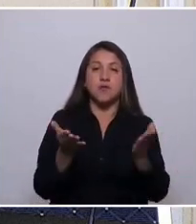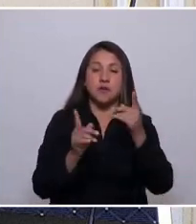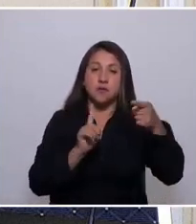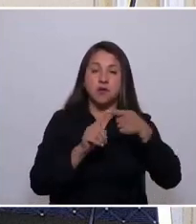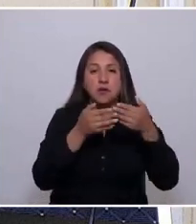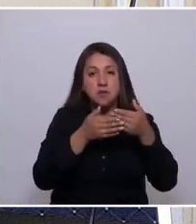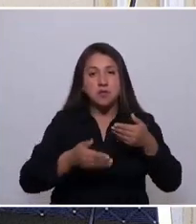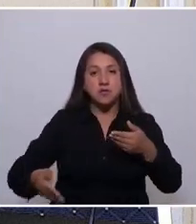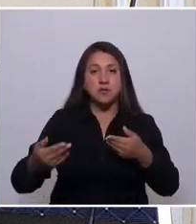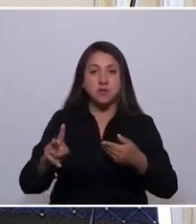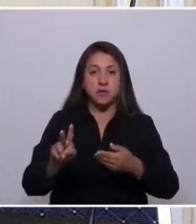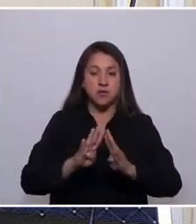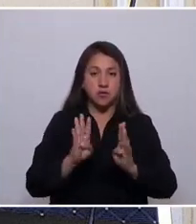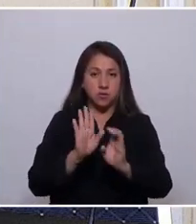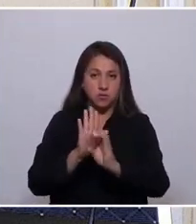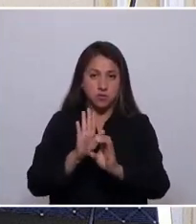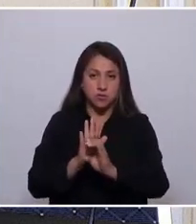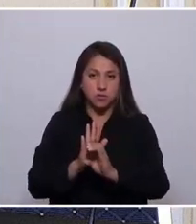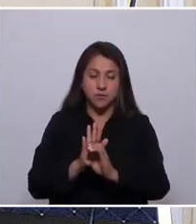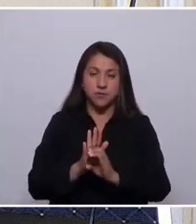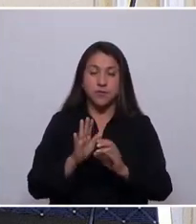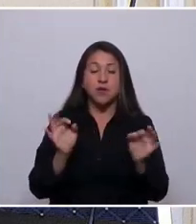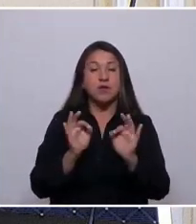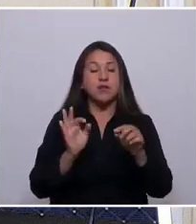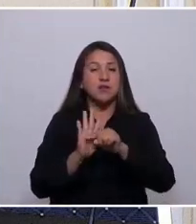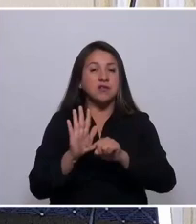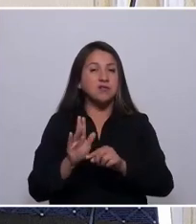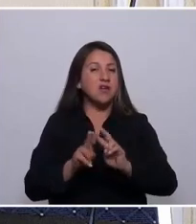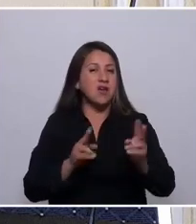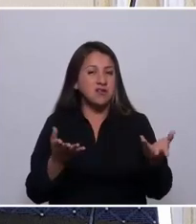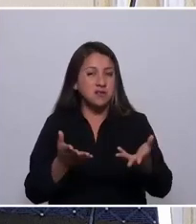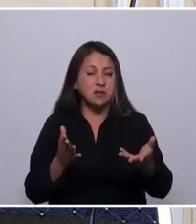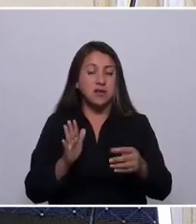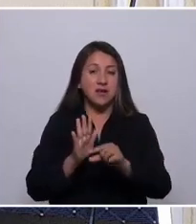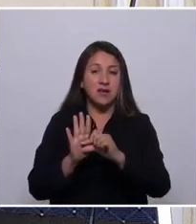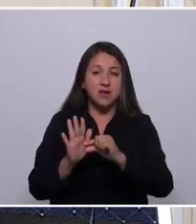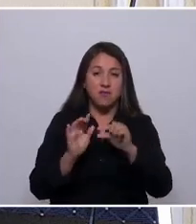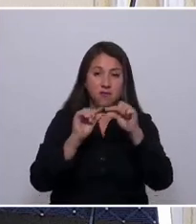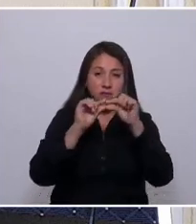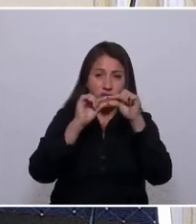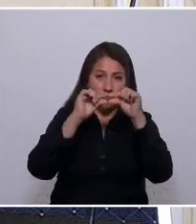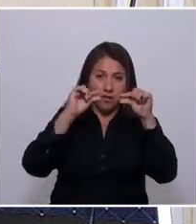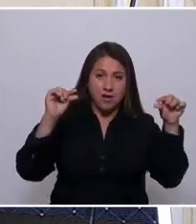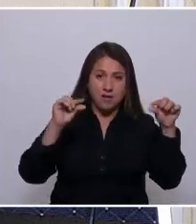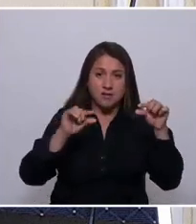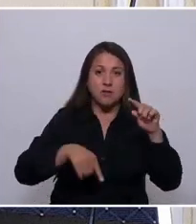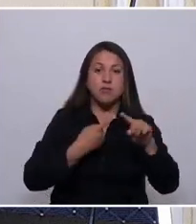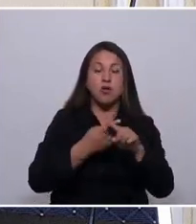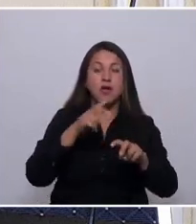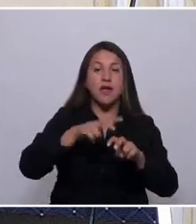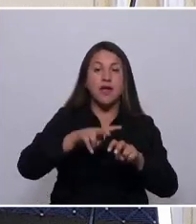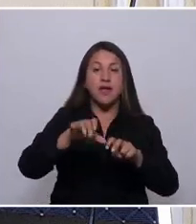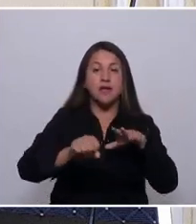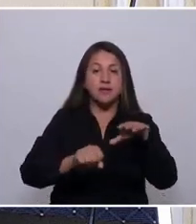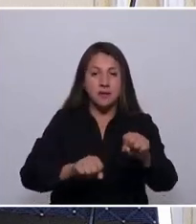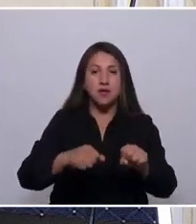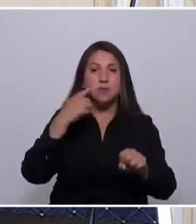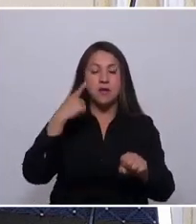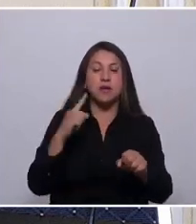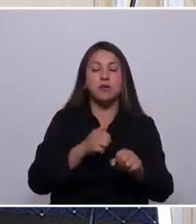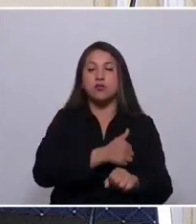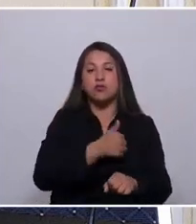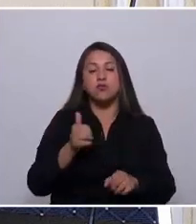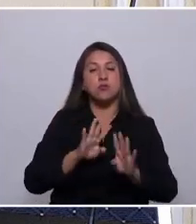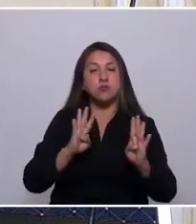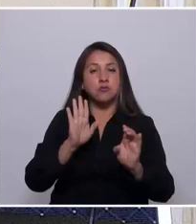proceso constituyente. Lo que nuestra indicación hace es eliminar la frase por escaños reservados para que cada convencional